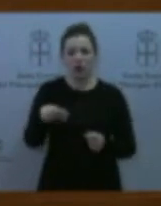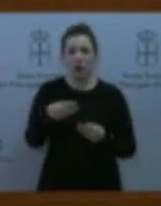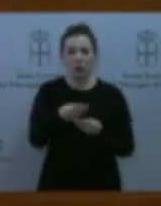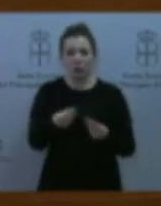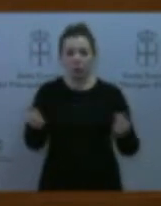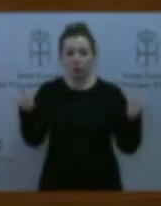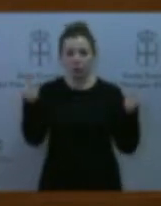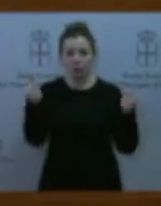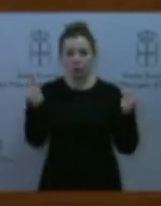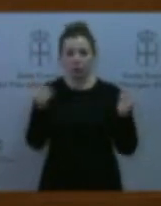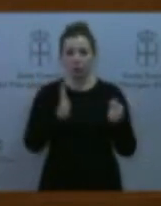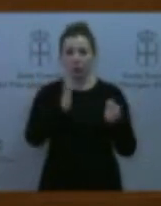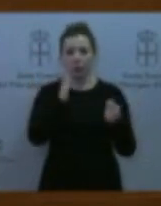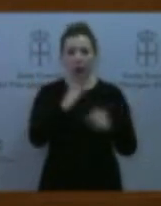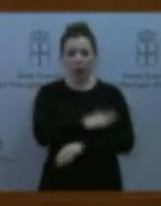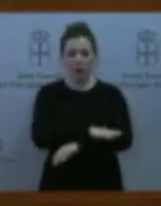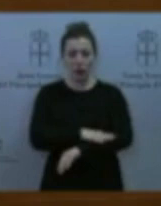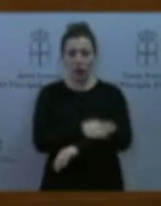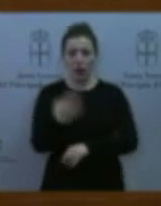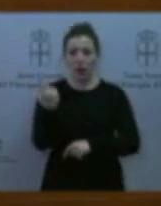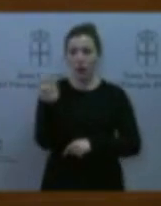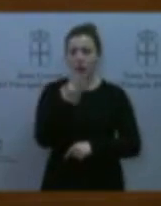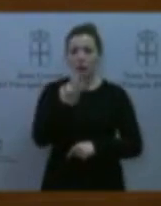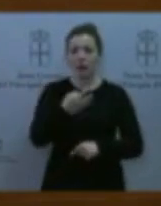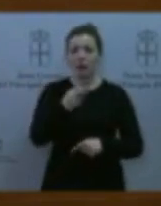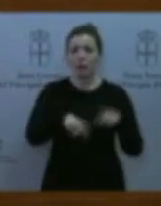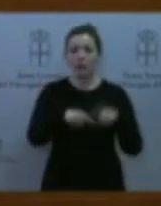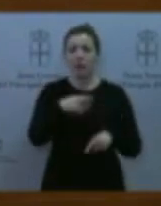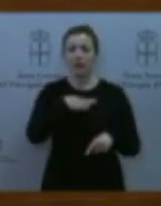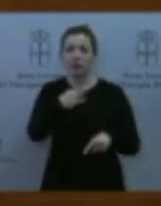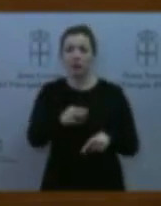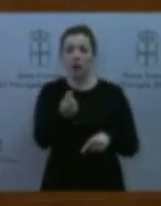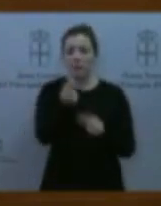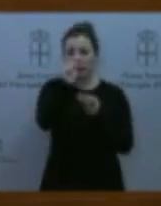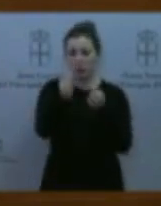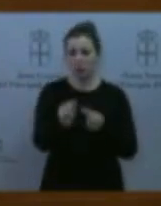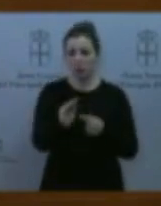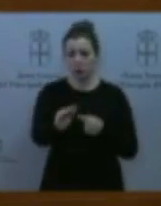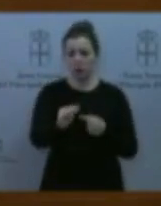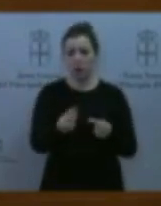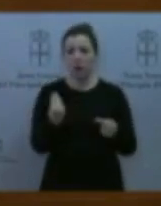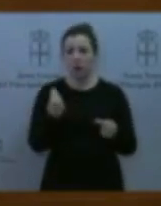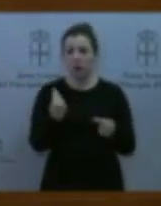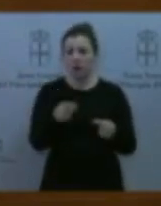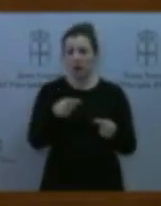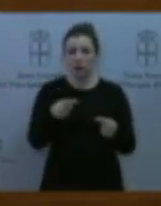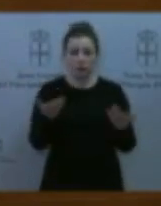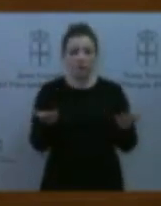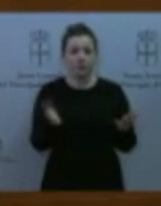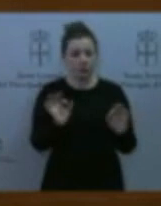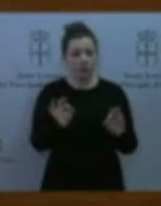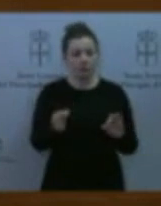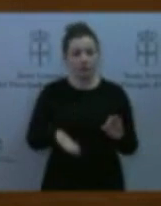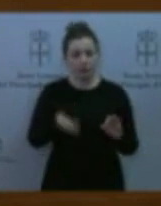sus disponibilidades presupuestarias. Esta coletilla, que no es nada inocente, vacía el mandato del artículo,